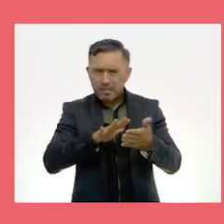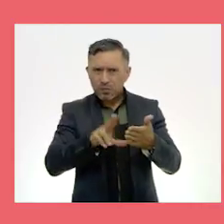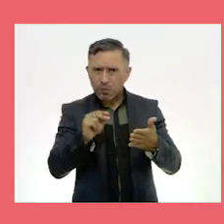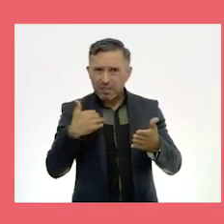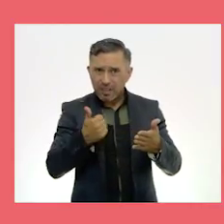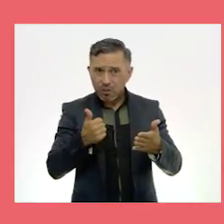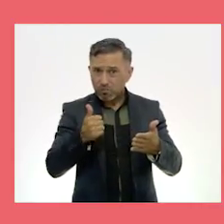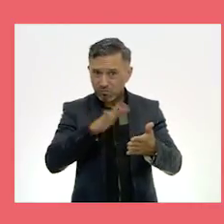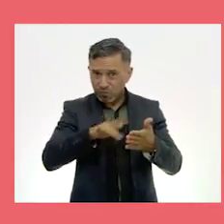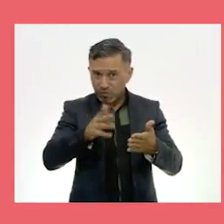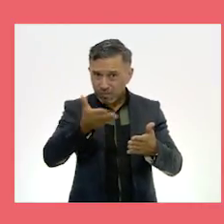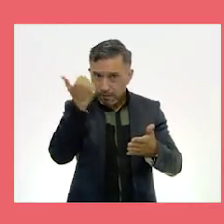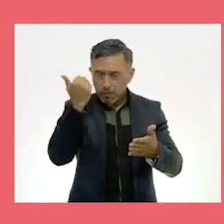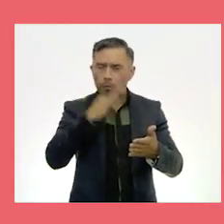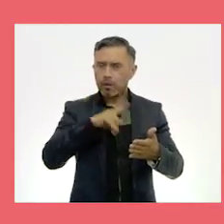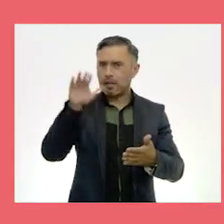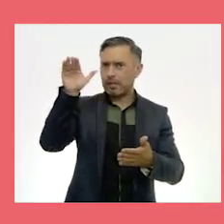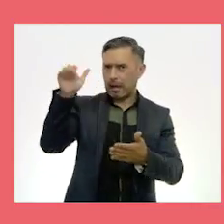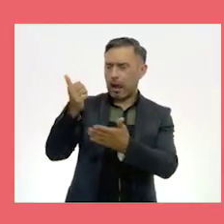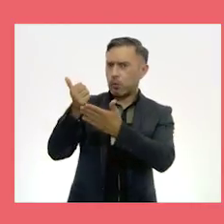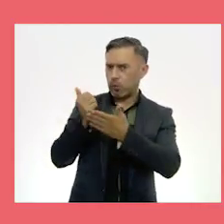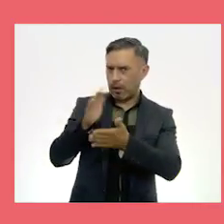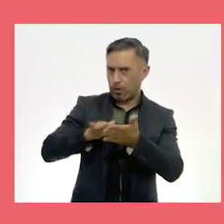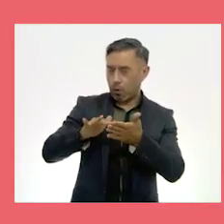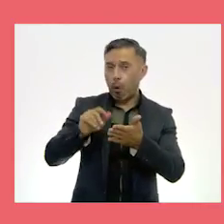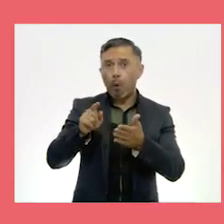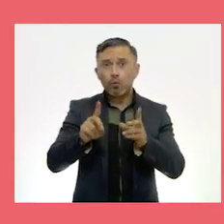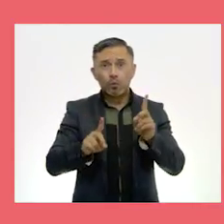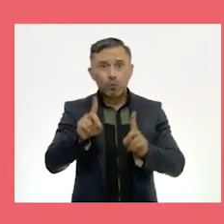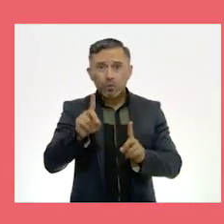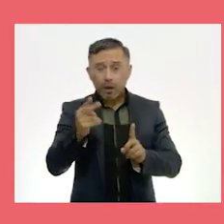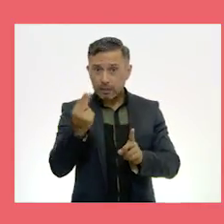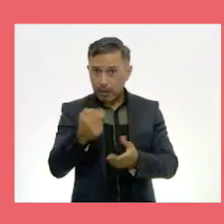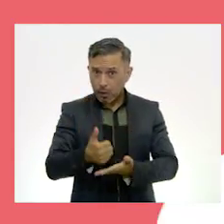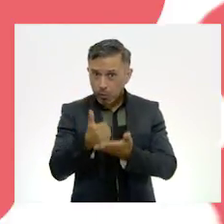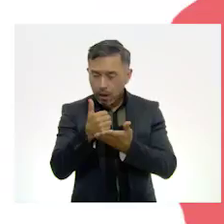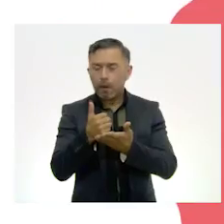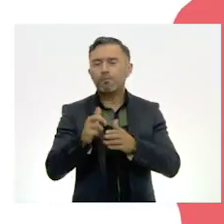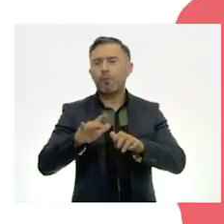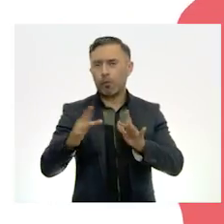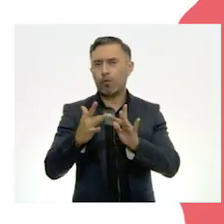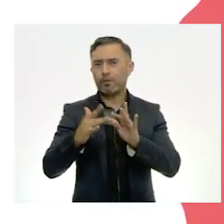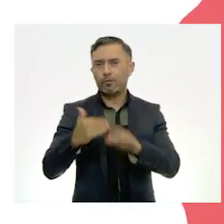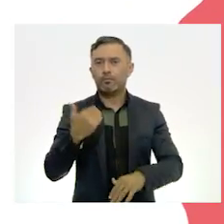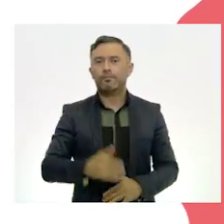aún no lees, o necesitas ayuda para resolver tus dudas, contáctanos.